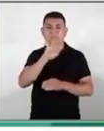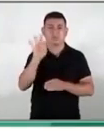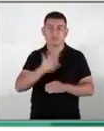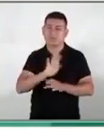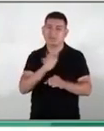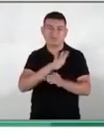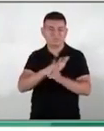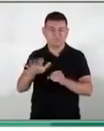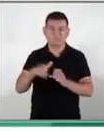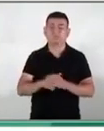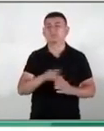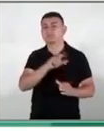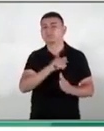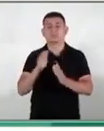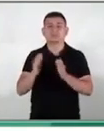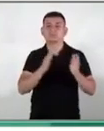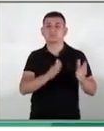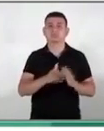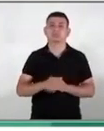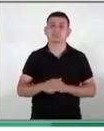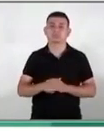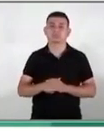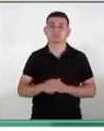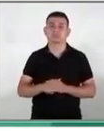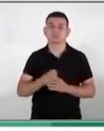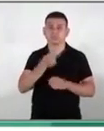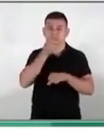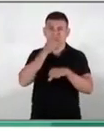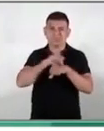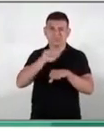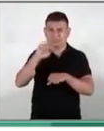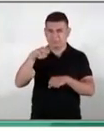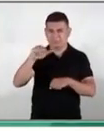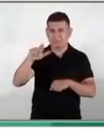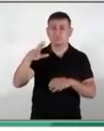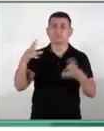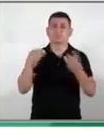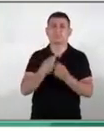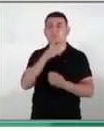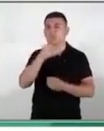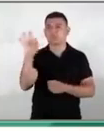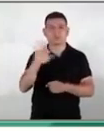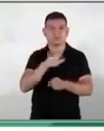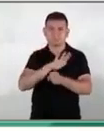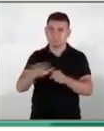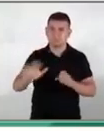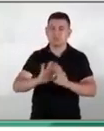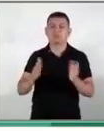100%, seguido de la Secretaría de Marina también con el 100%.